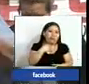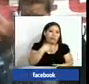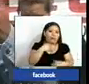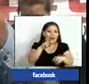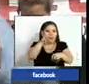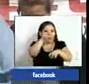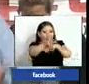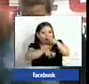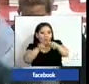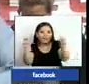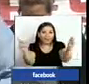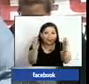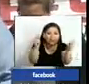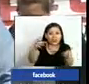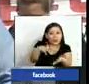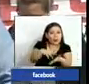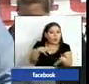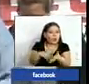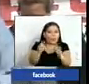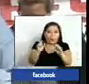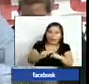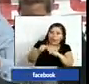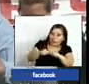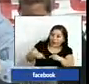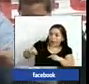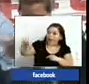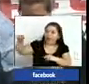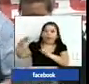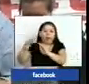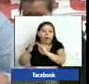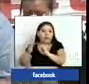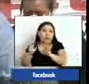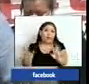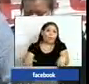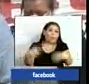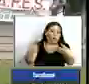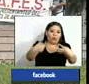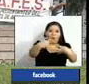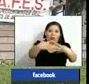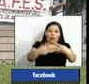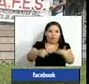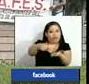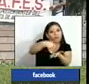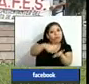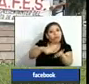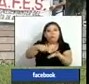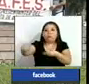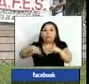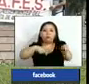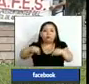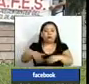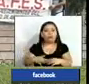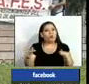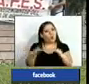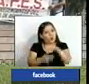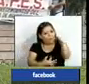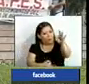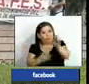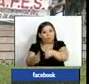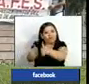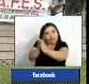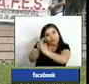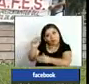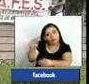suspendida sin poderse desplazar hacia sus casas debido a las restricciones de la cuarentena. También presentaron sus peticiones a